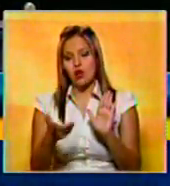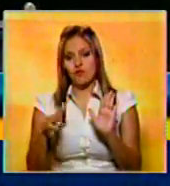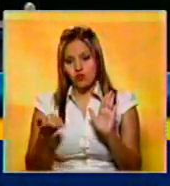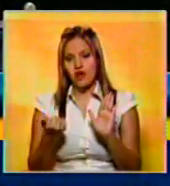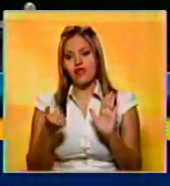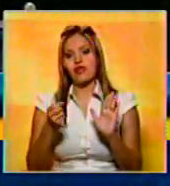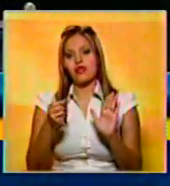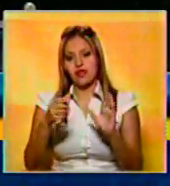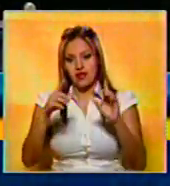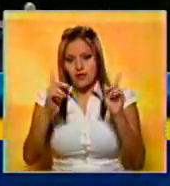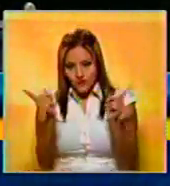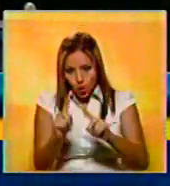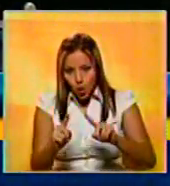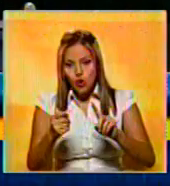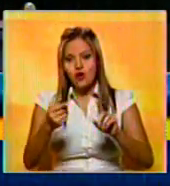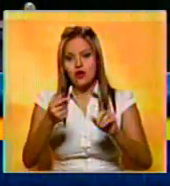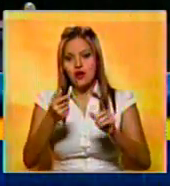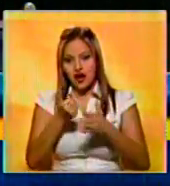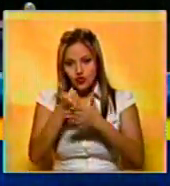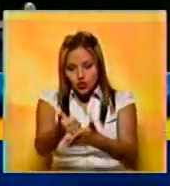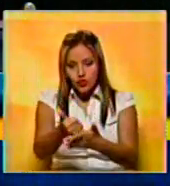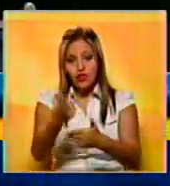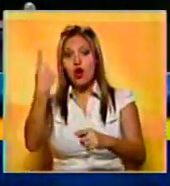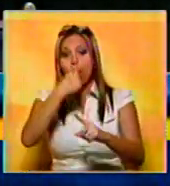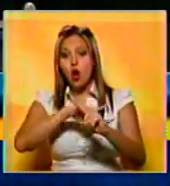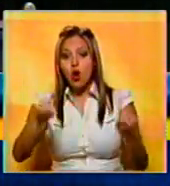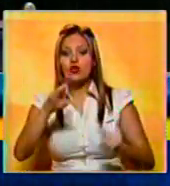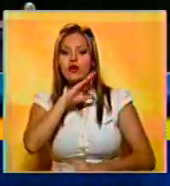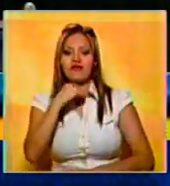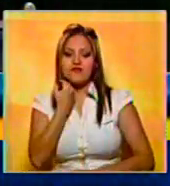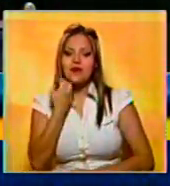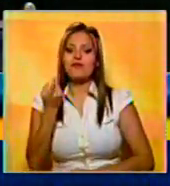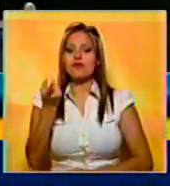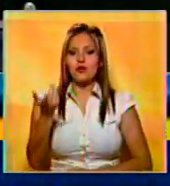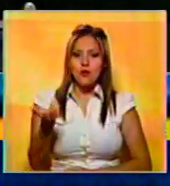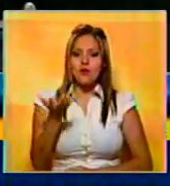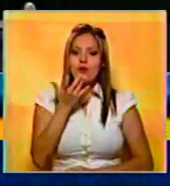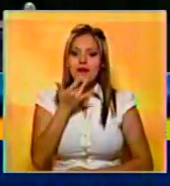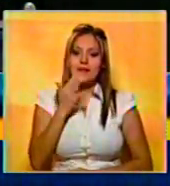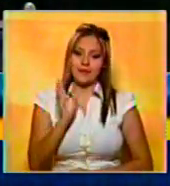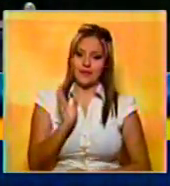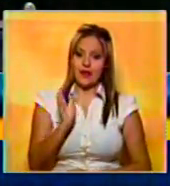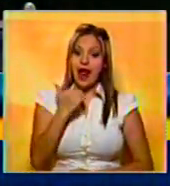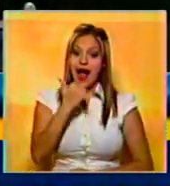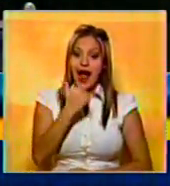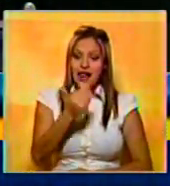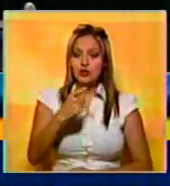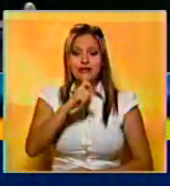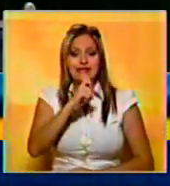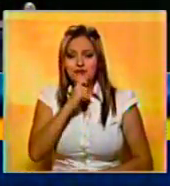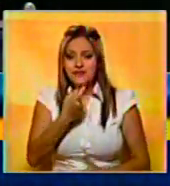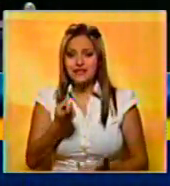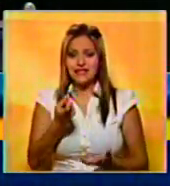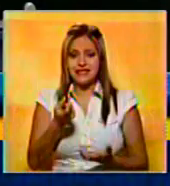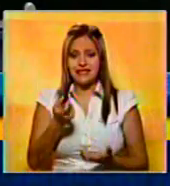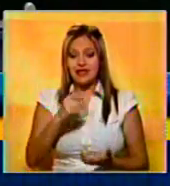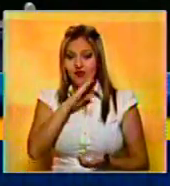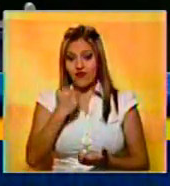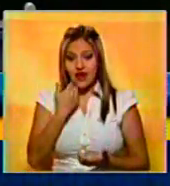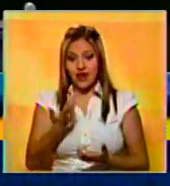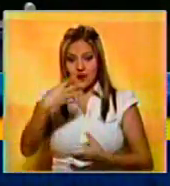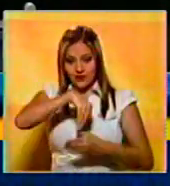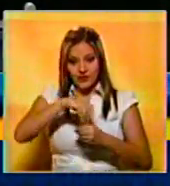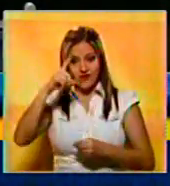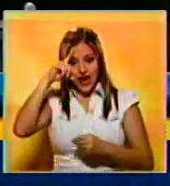histerectomía vaginal. Pacientes con miomas que tienen algún tipo de complicación, son pacientes